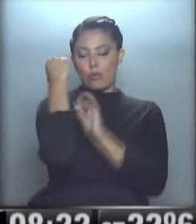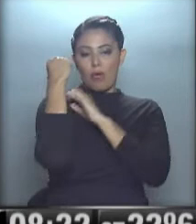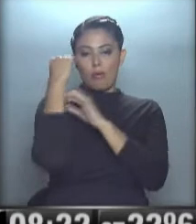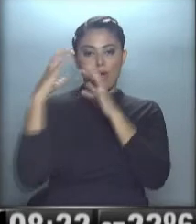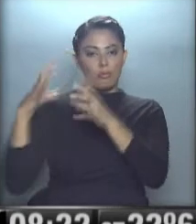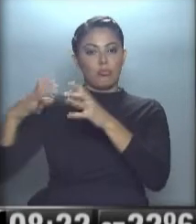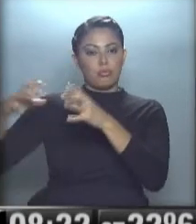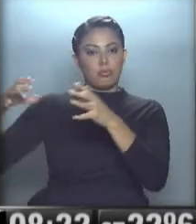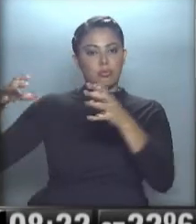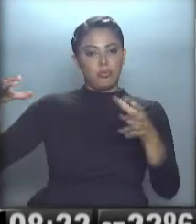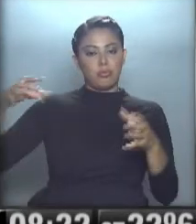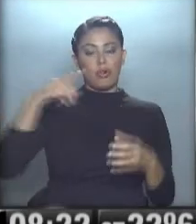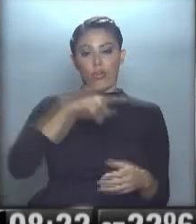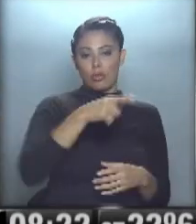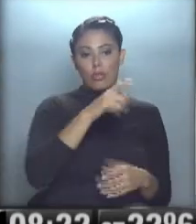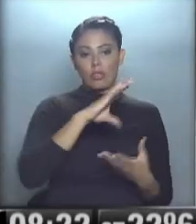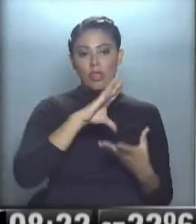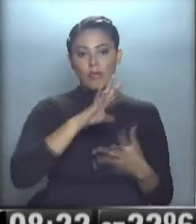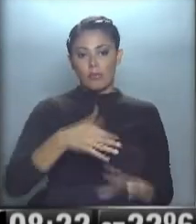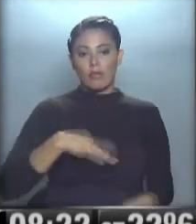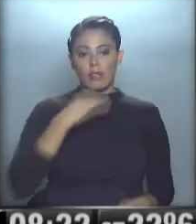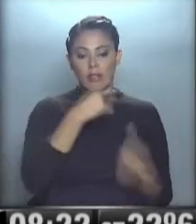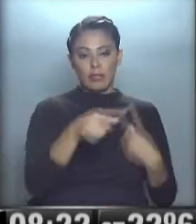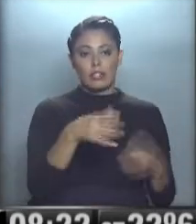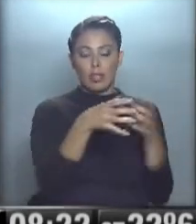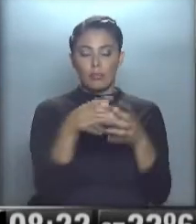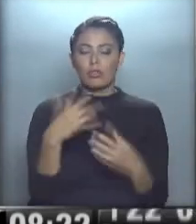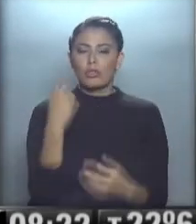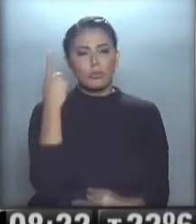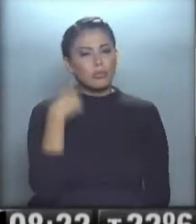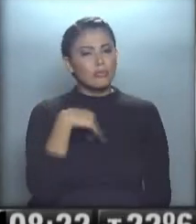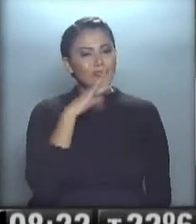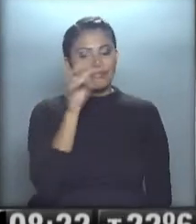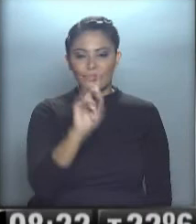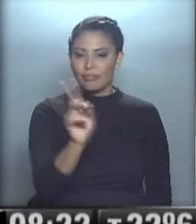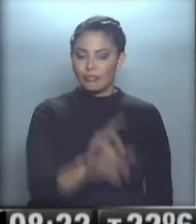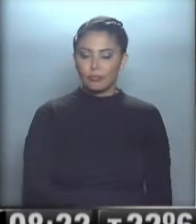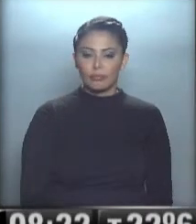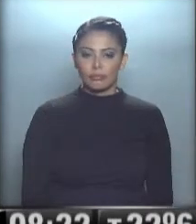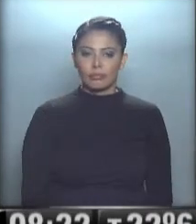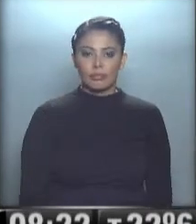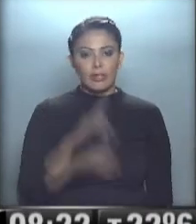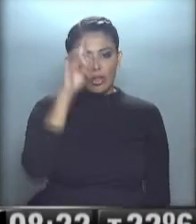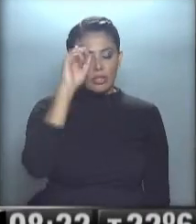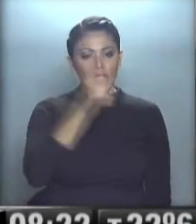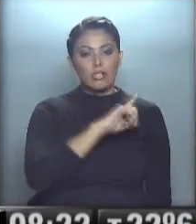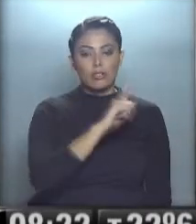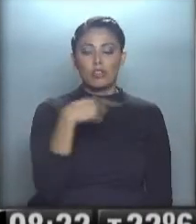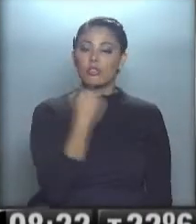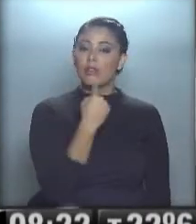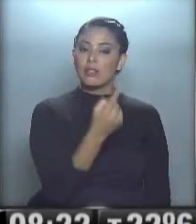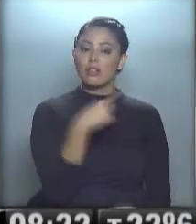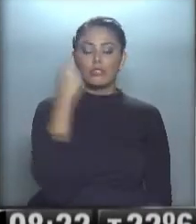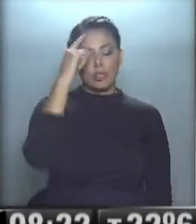y deteriorar la calidad de vida de los pueblos. Por lo tanto, no seamos ingenuos. El mensaje nuestro es, no